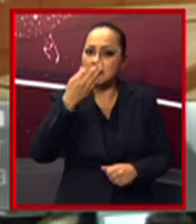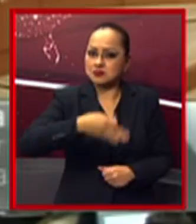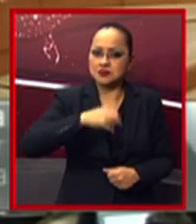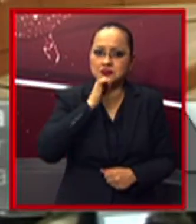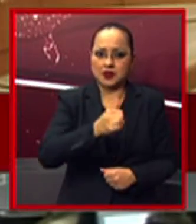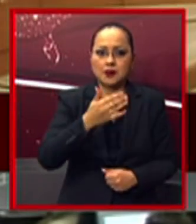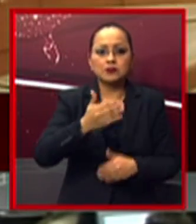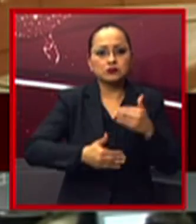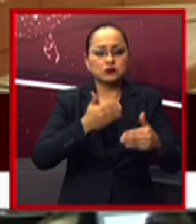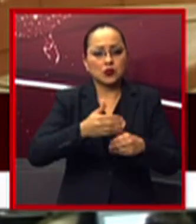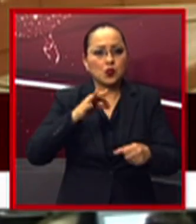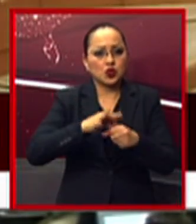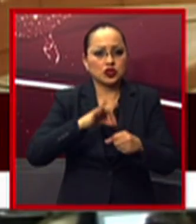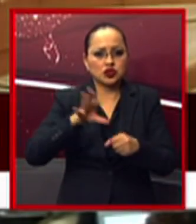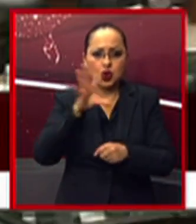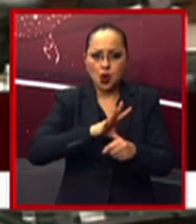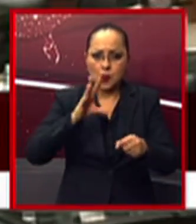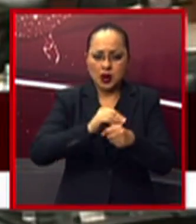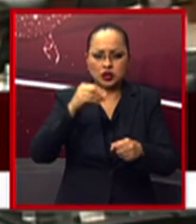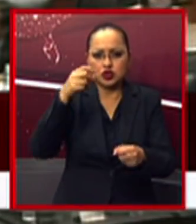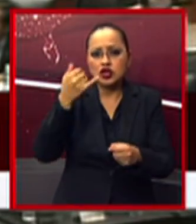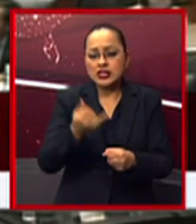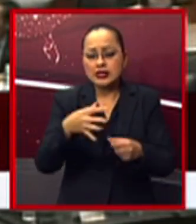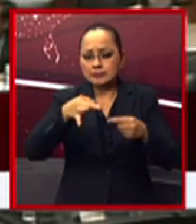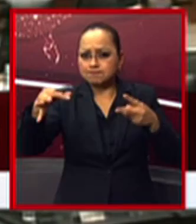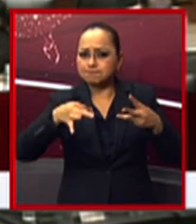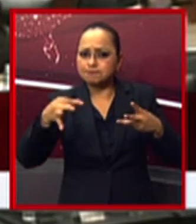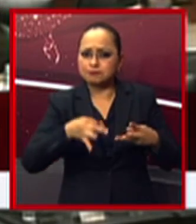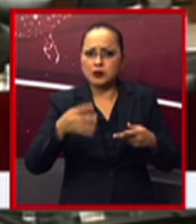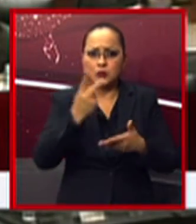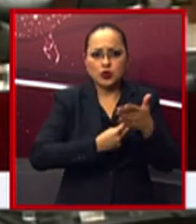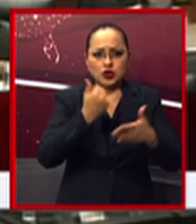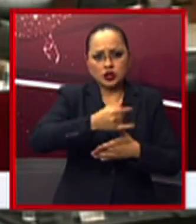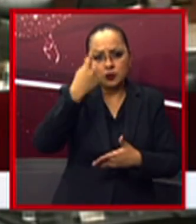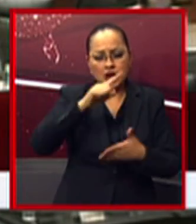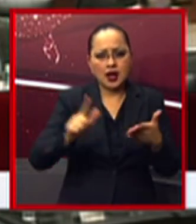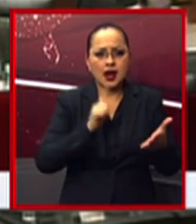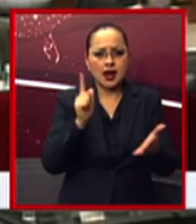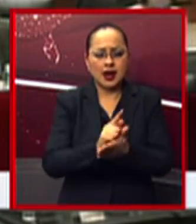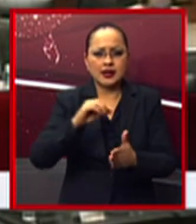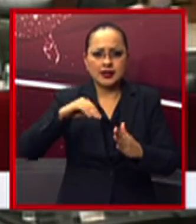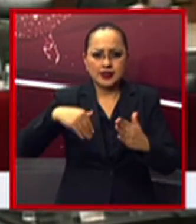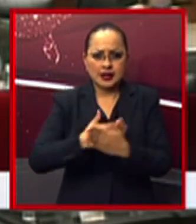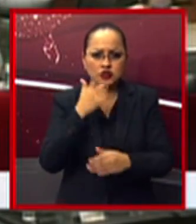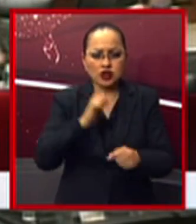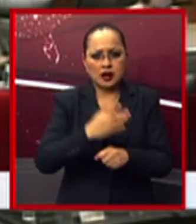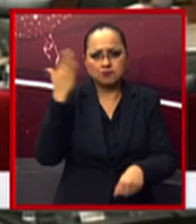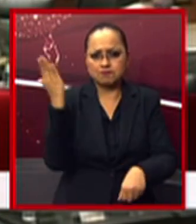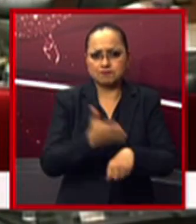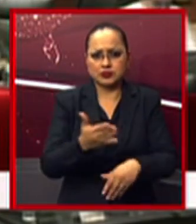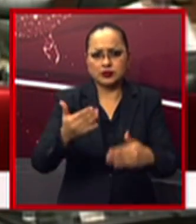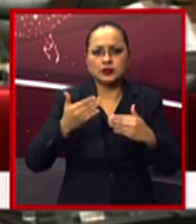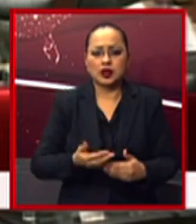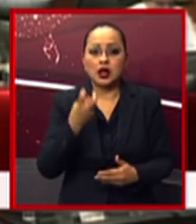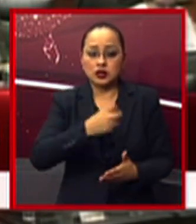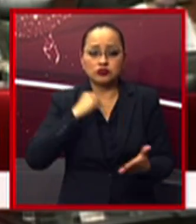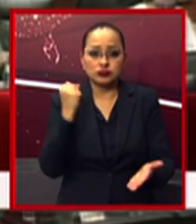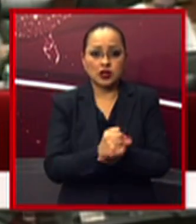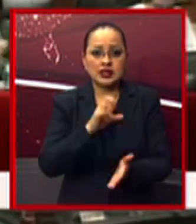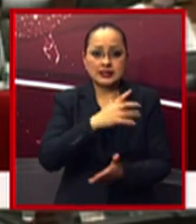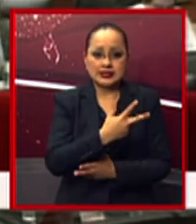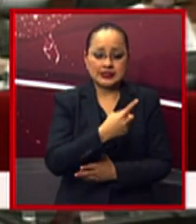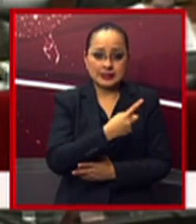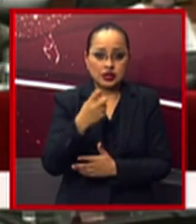aceptada, por lo que se procedió a la votación en lo general y lo particular del proyecto, por el que se expide la Ley Nacional de Ejecución Penal, el cual fue aprobado